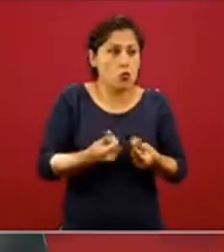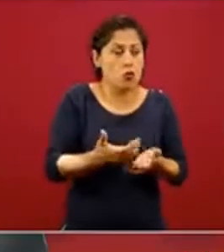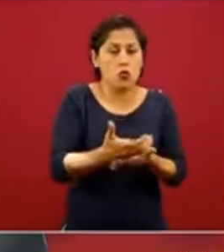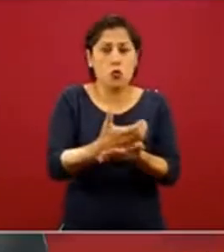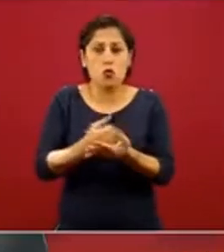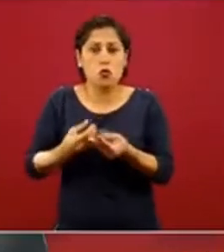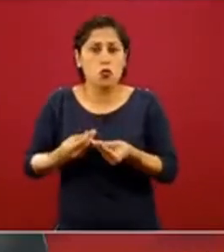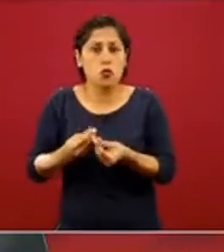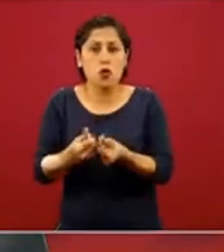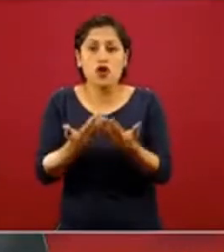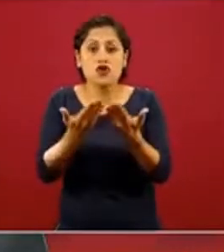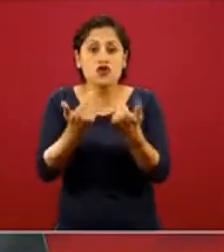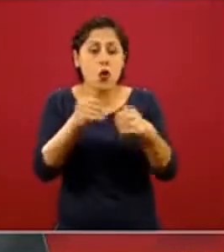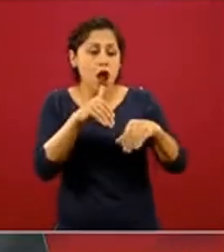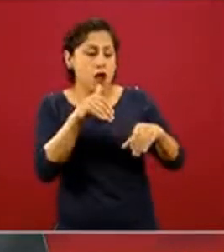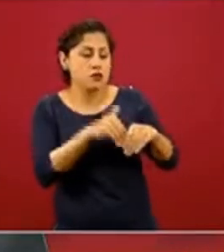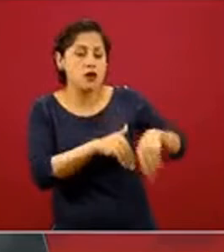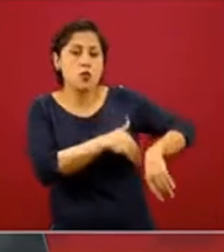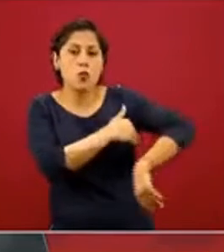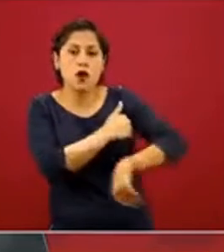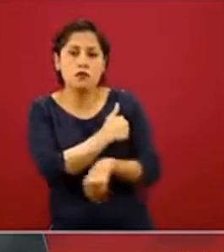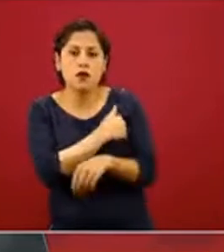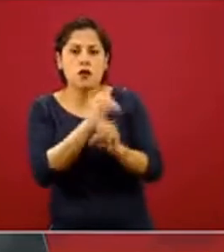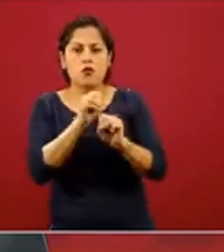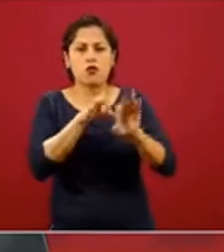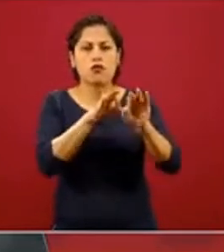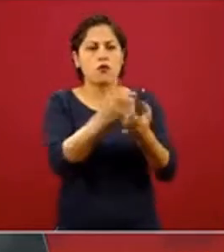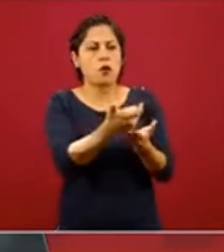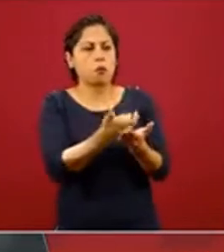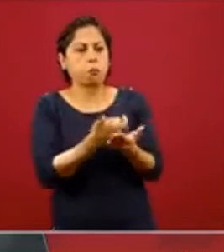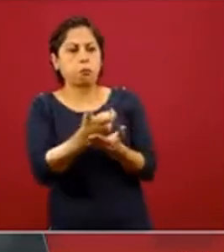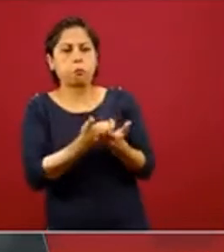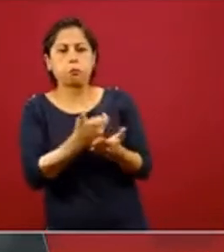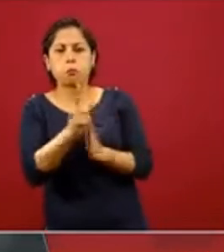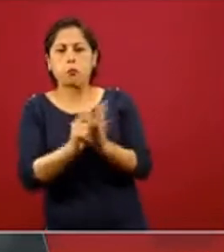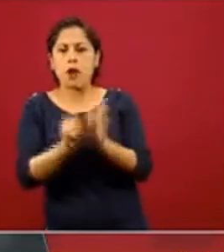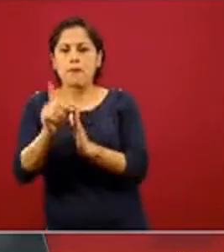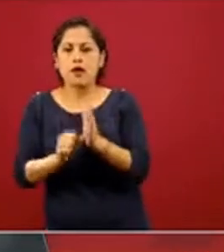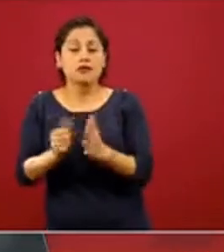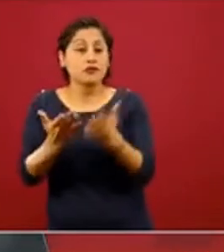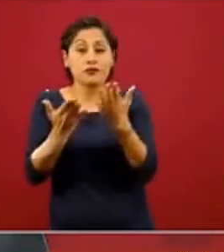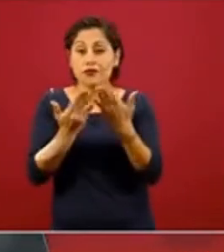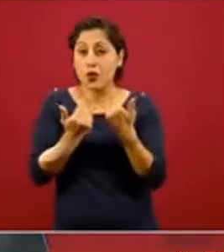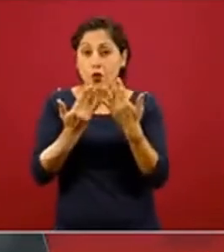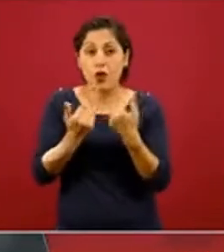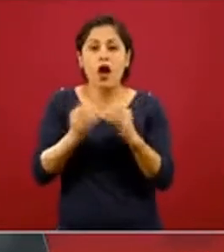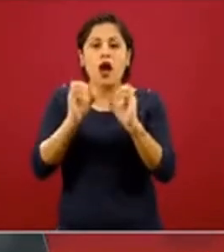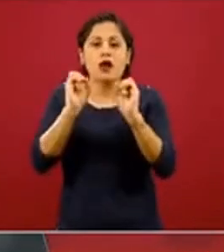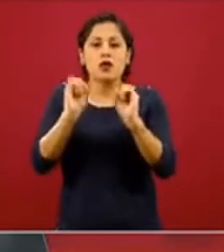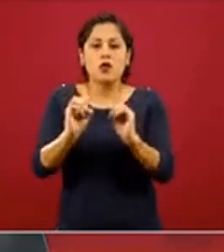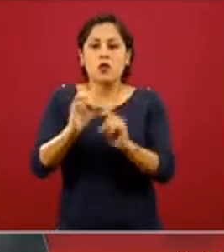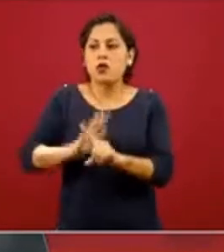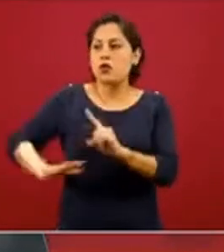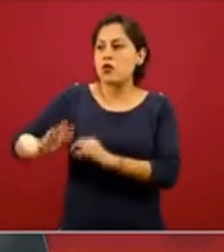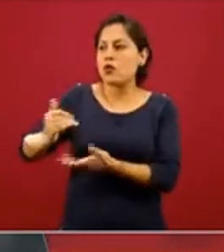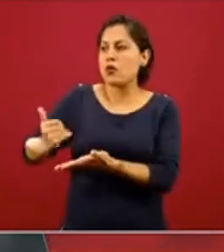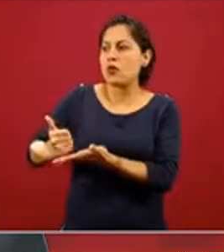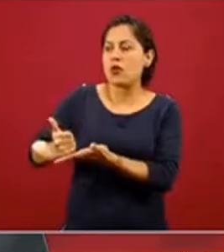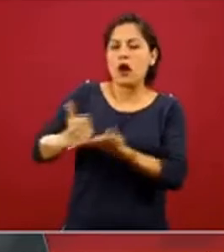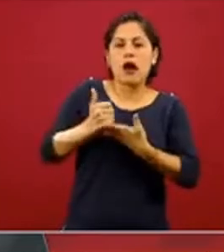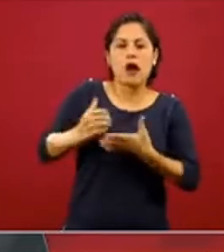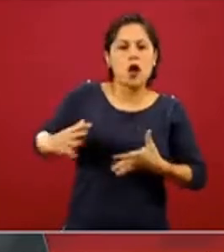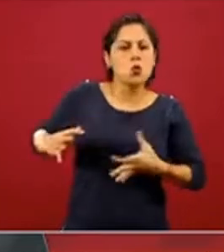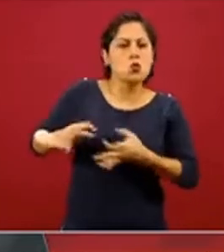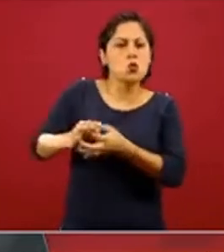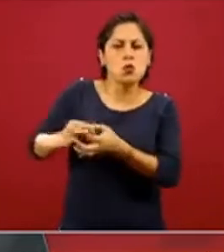tienen ahorros, no están en una nómina, no tienen una red social suficientemente sólida para